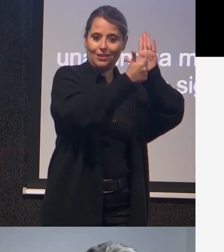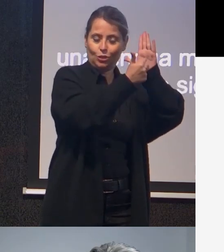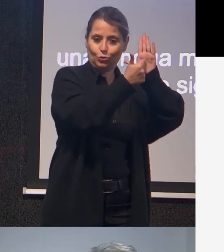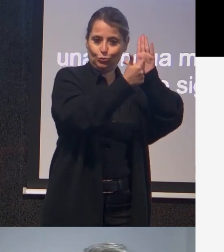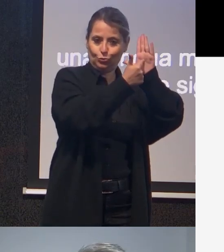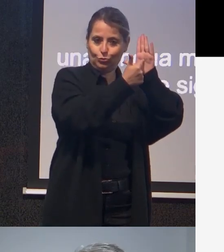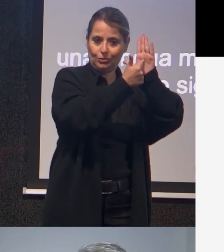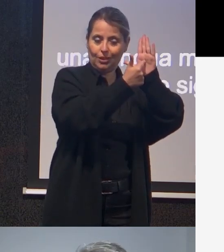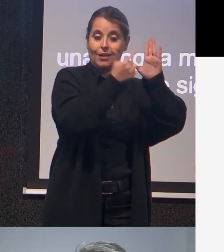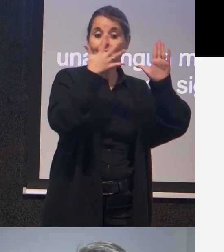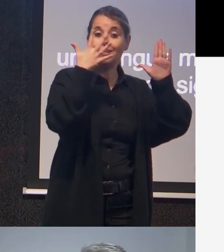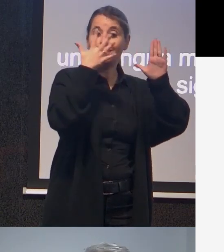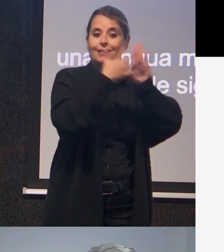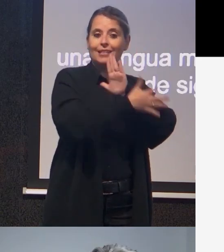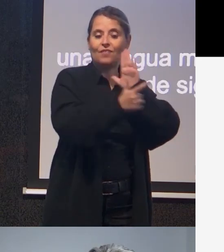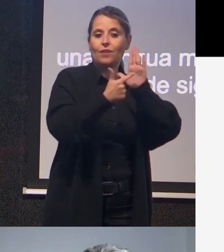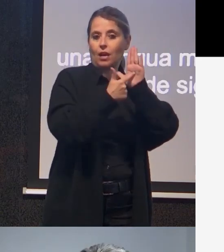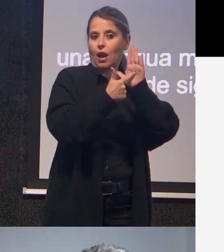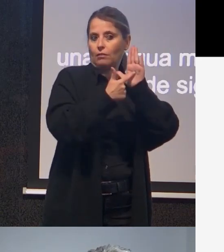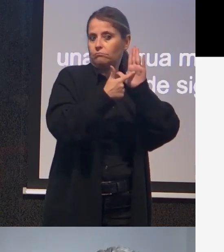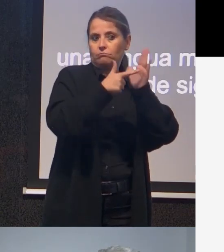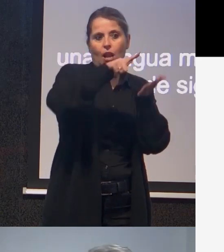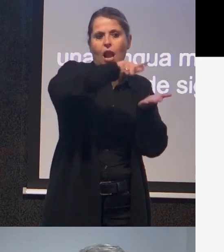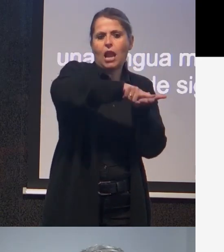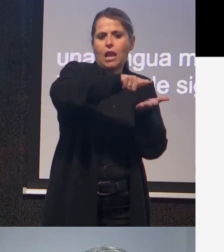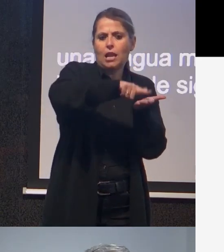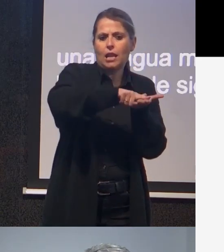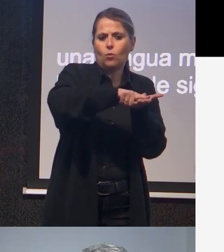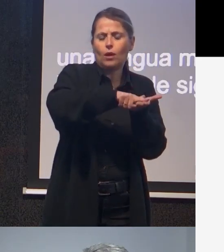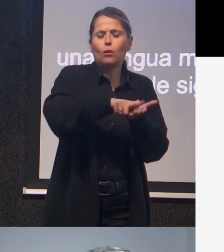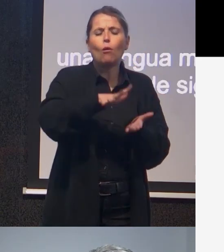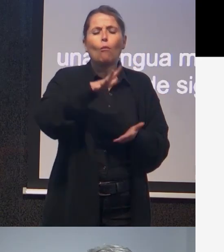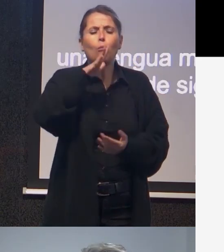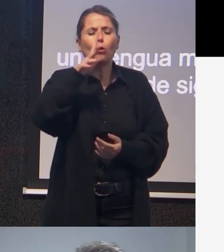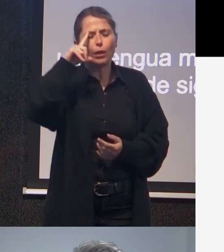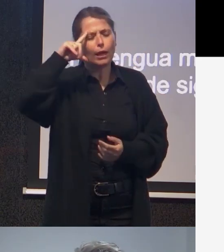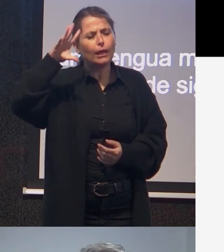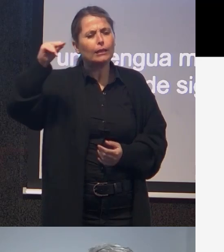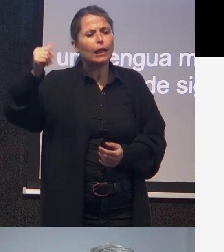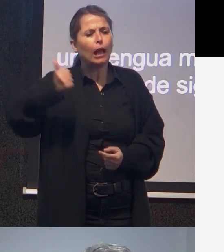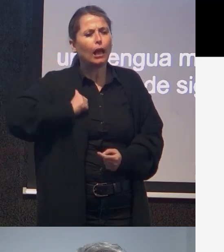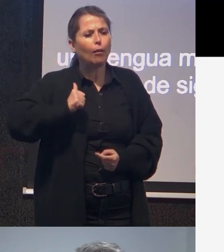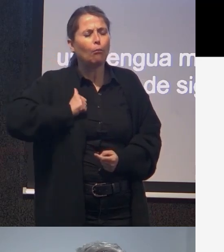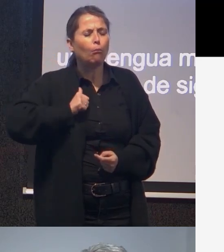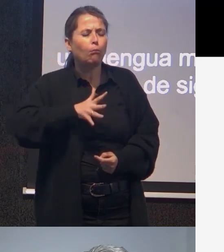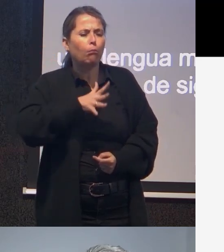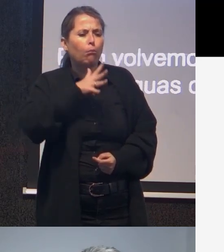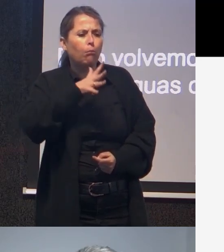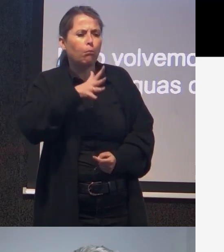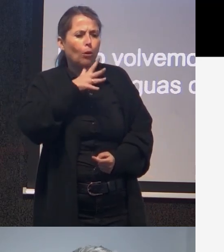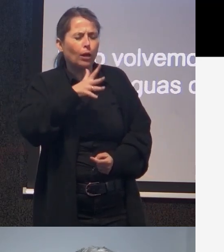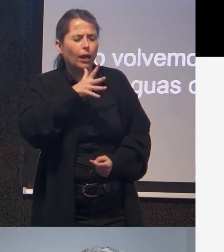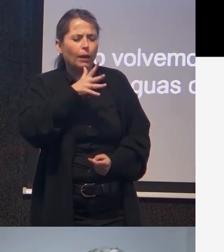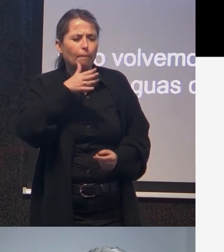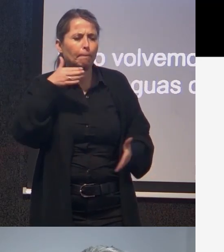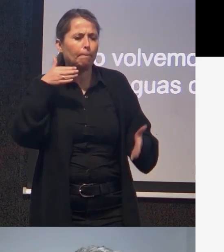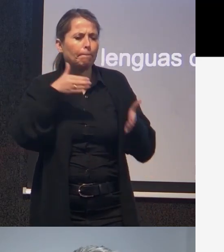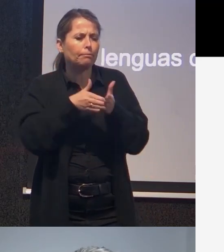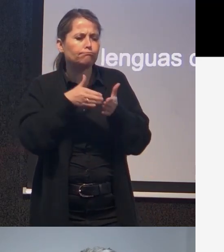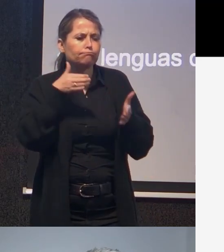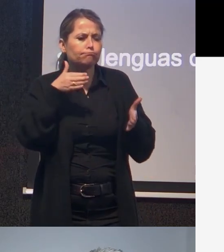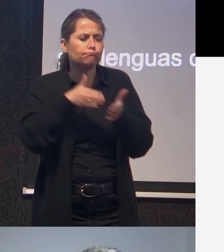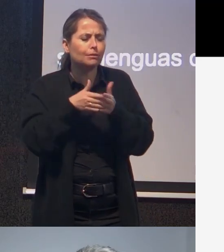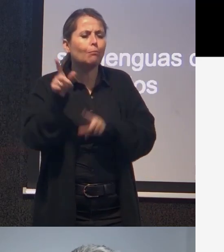son lenguas de más, ¿por qué la inteligencia artificial tiene